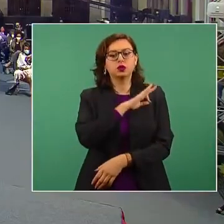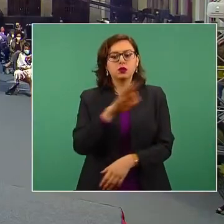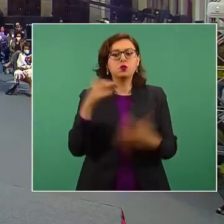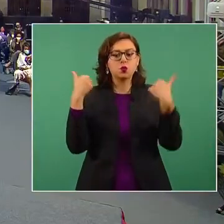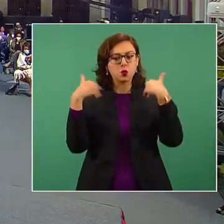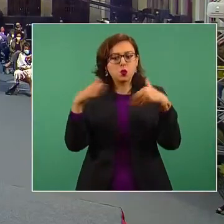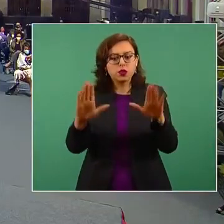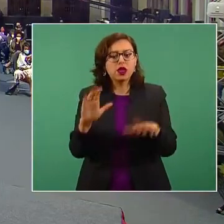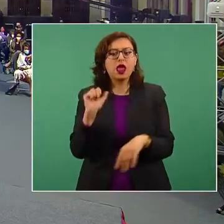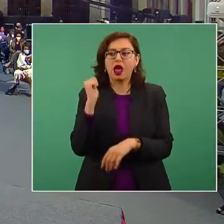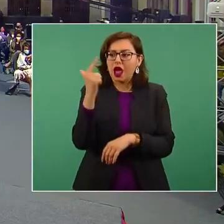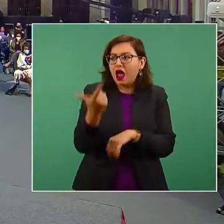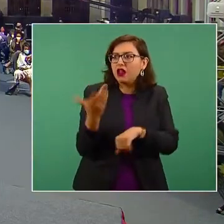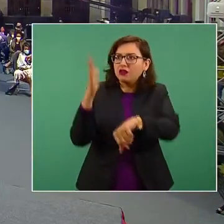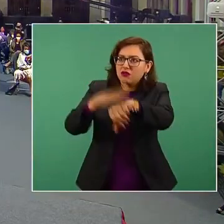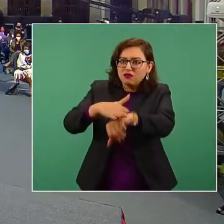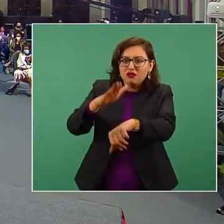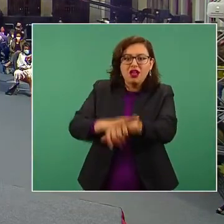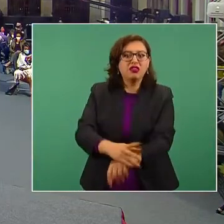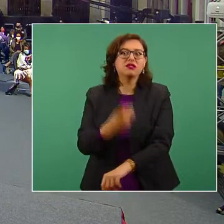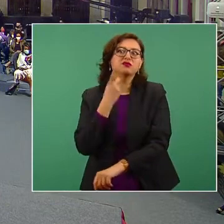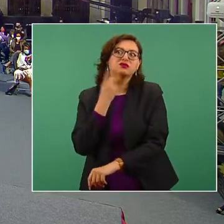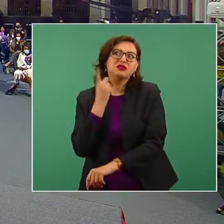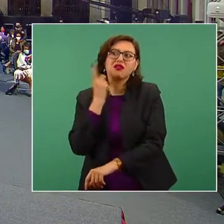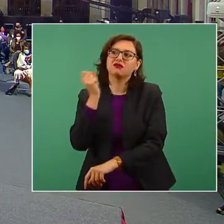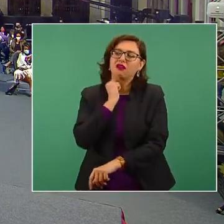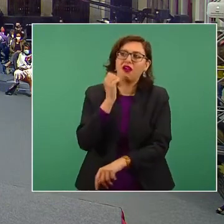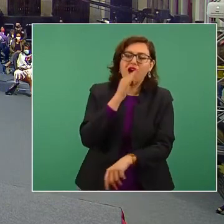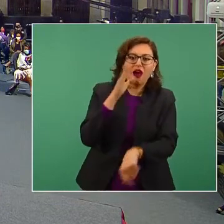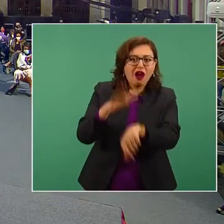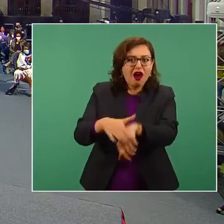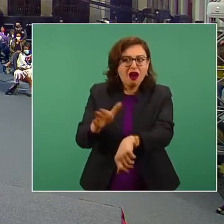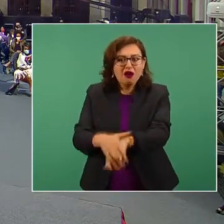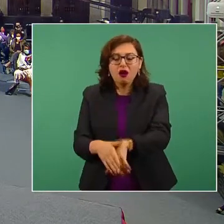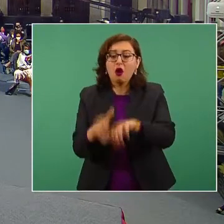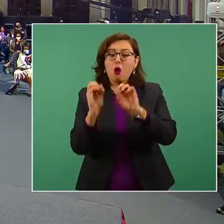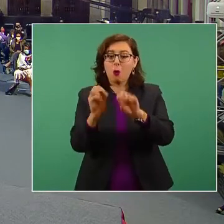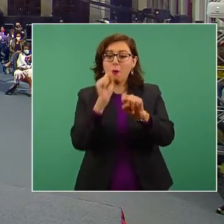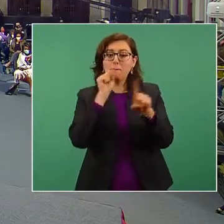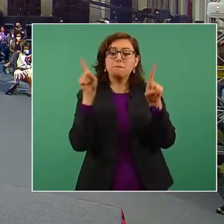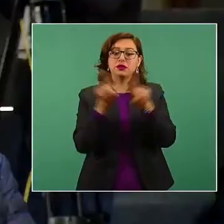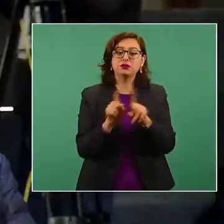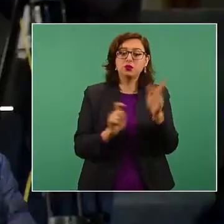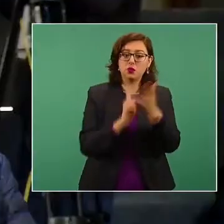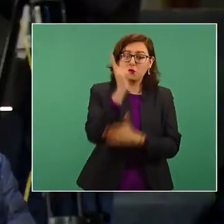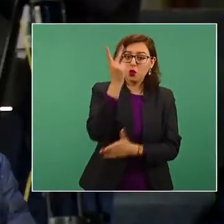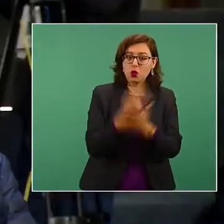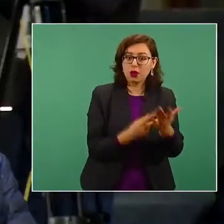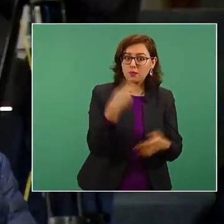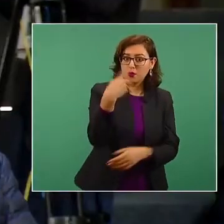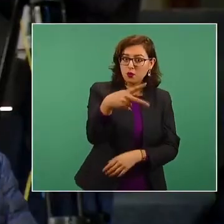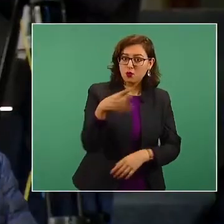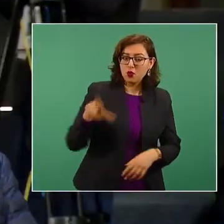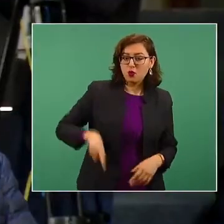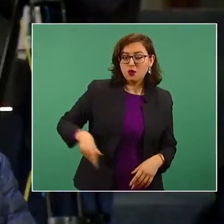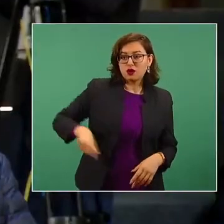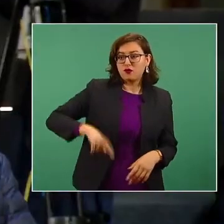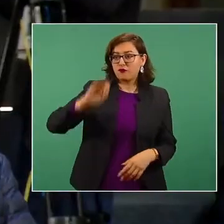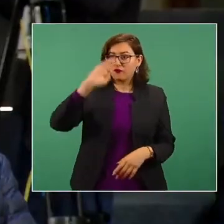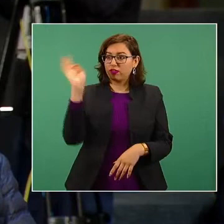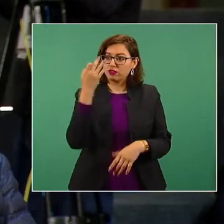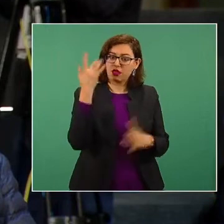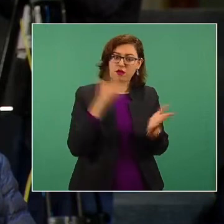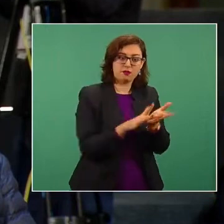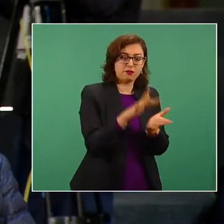del programa del gobierno federal de Sembrando Vida, se puede dar acompañamiento a estas comunidades indígenas, precisamente para que